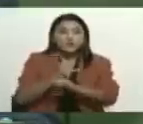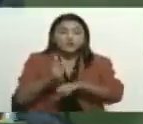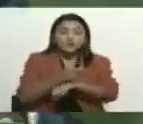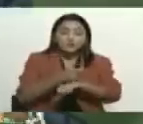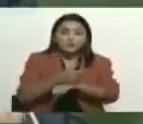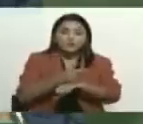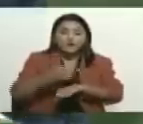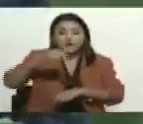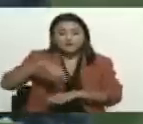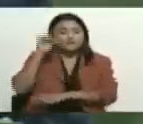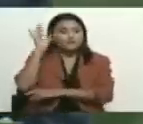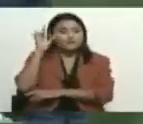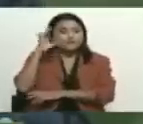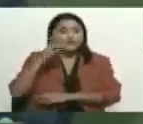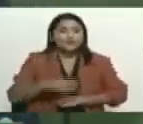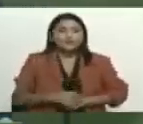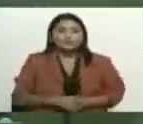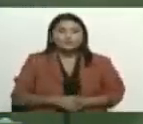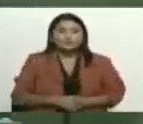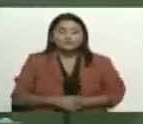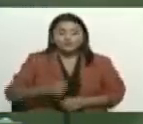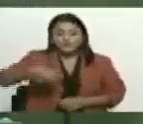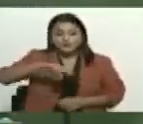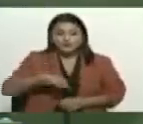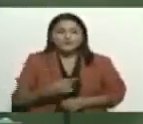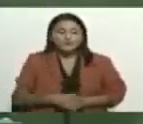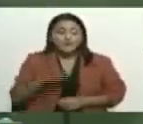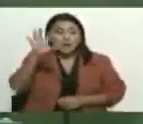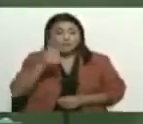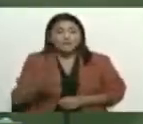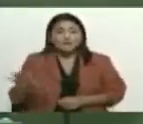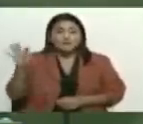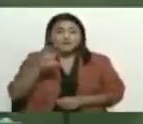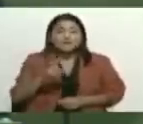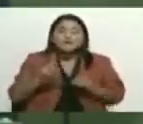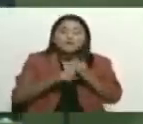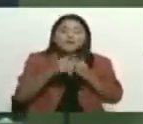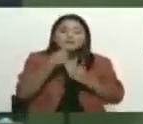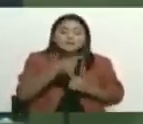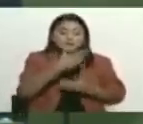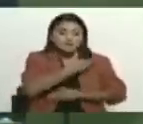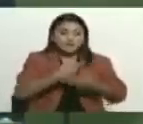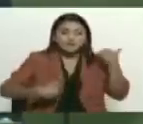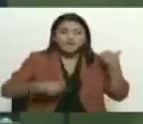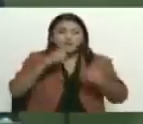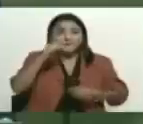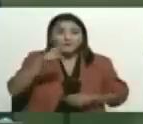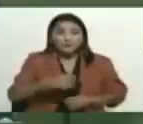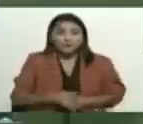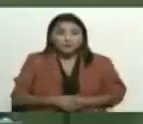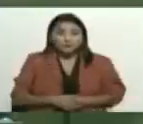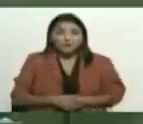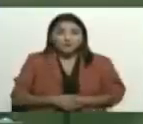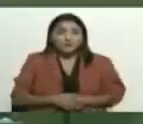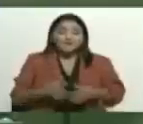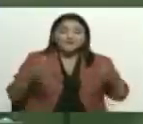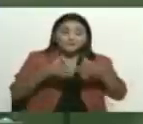este foro multilateral. Como dijo nuestro presidente Nicolás Maduro hace algunas semanas ante la cumbre del BRICS